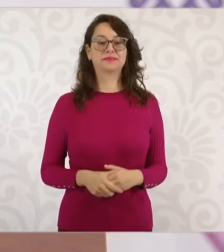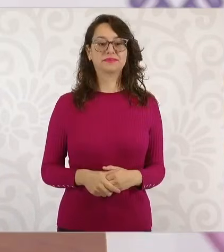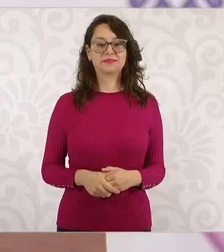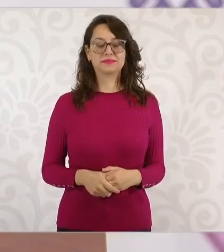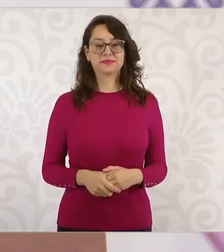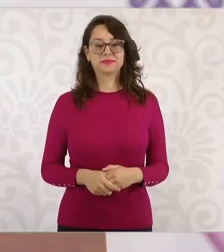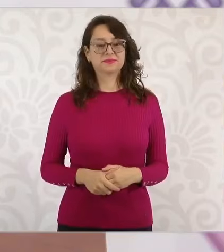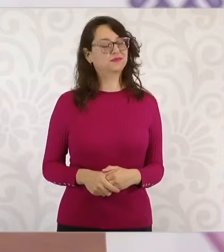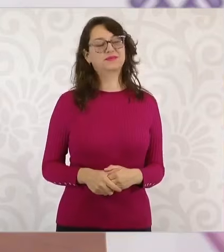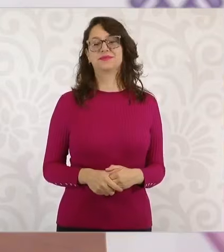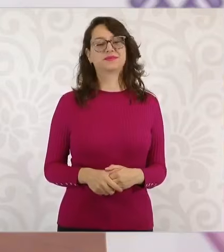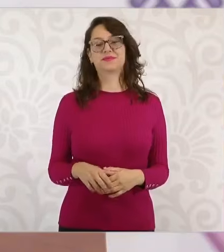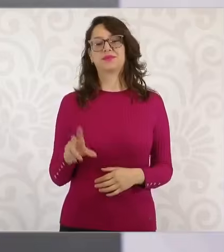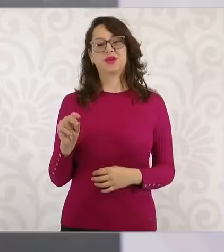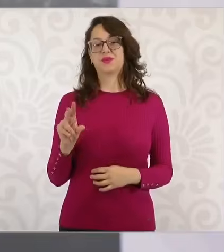No llegué a tanto.